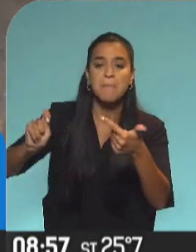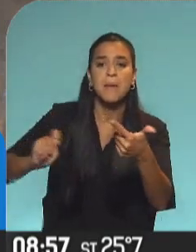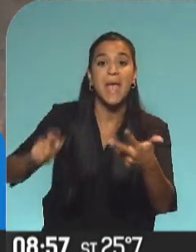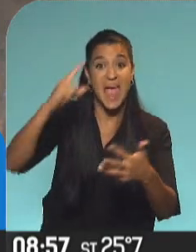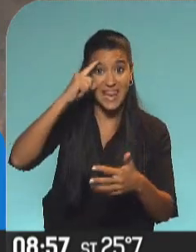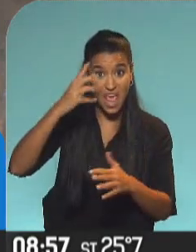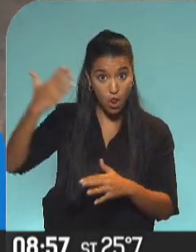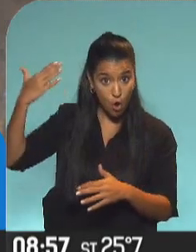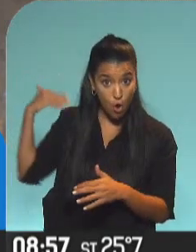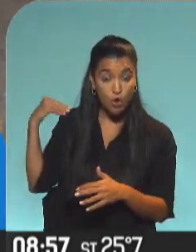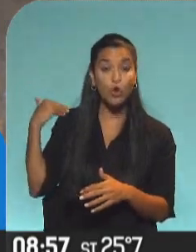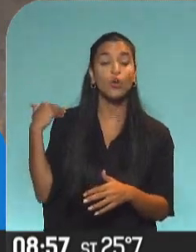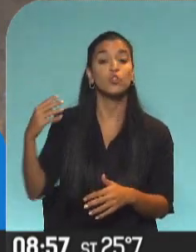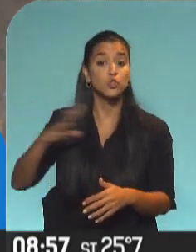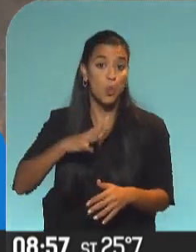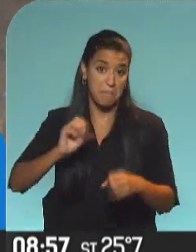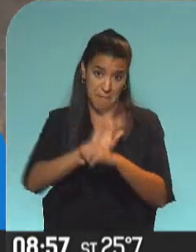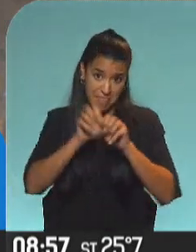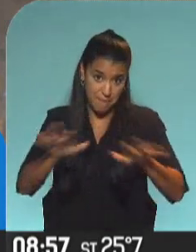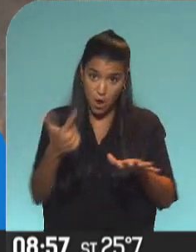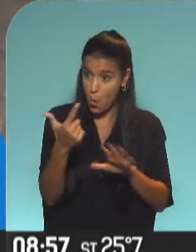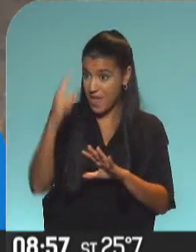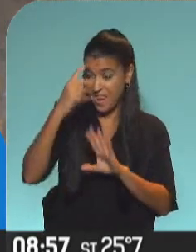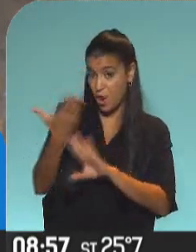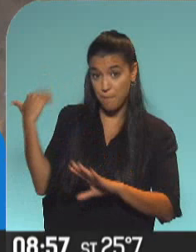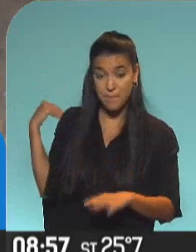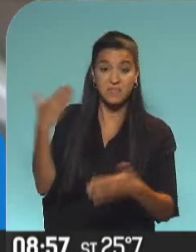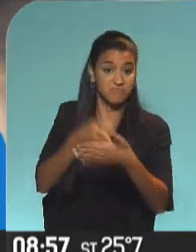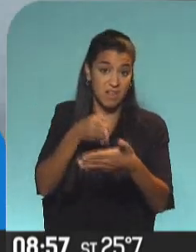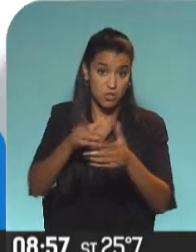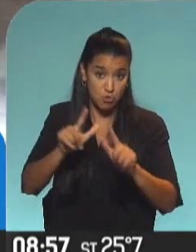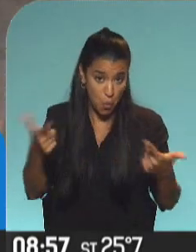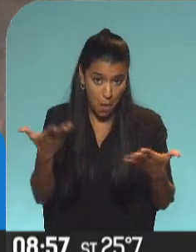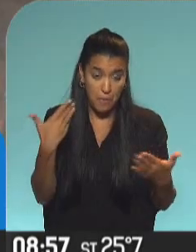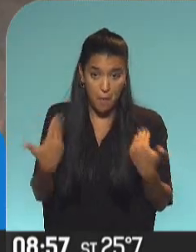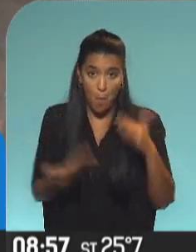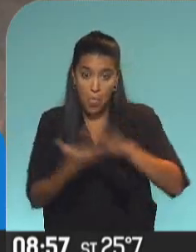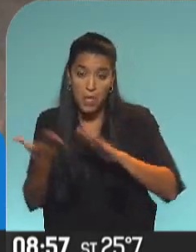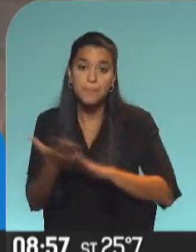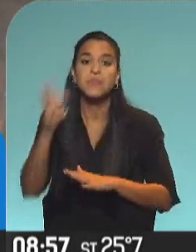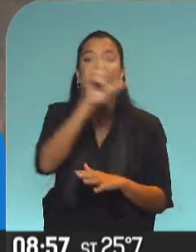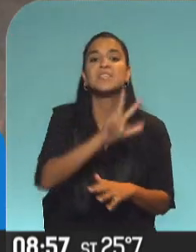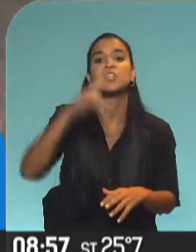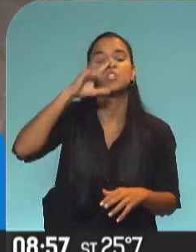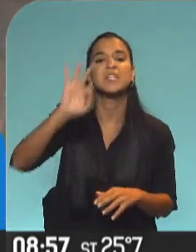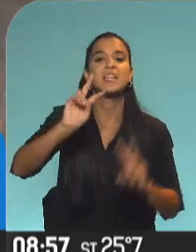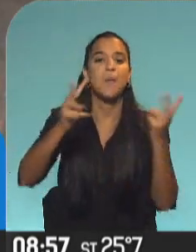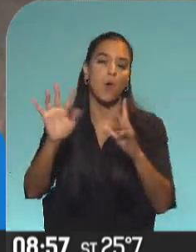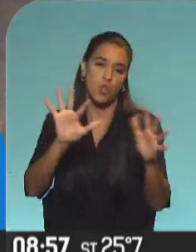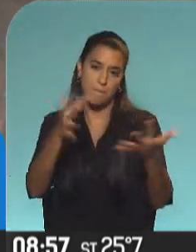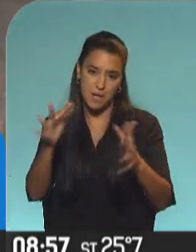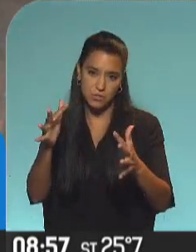cuando todavía estábamos con sin pandemia o sea sin sin restricciones para salir a la calle había 370 muertos aproximadamente